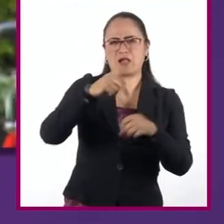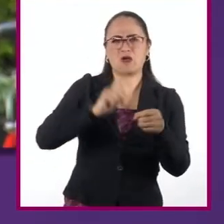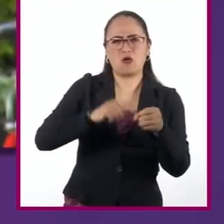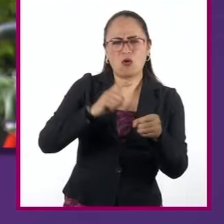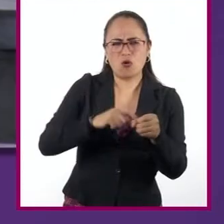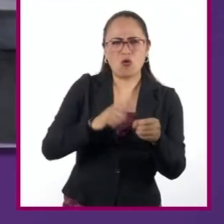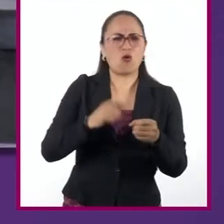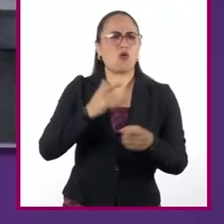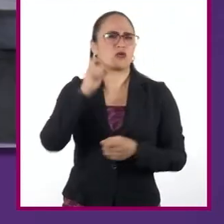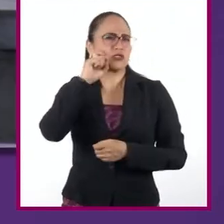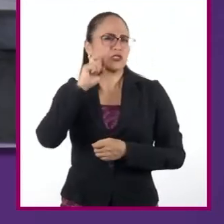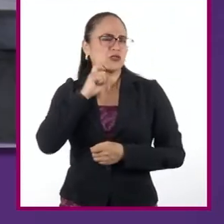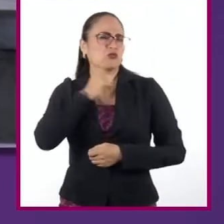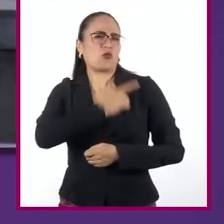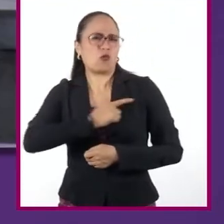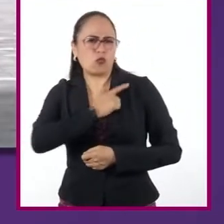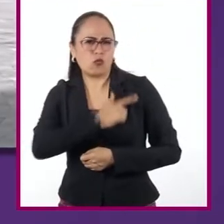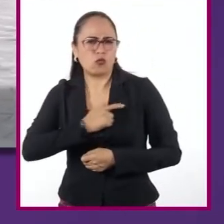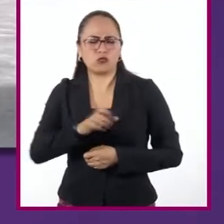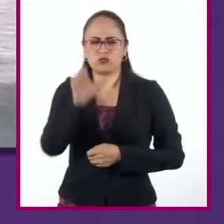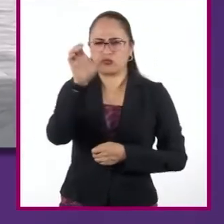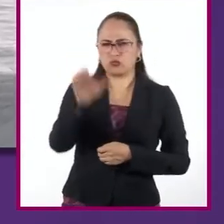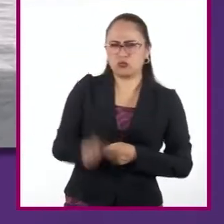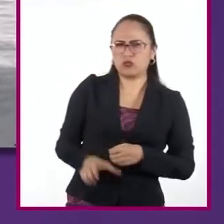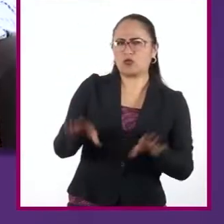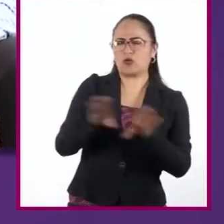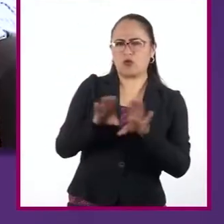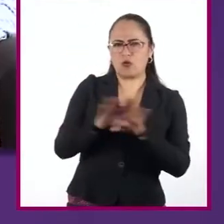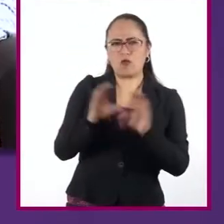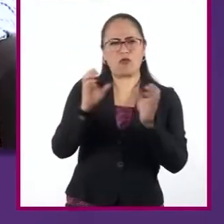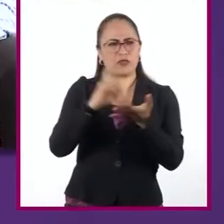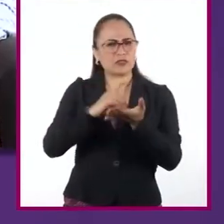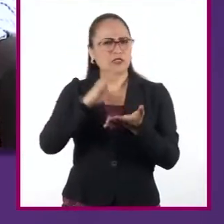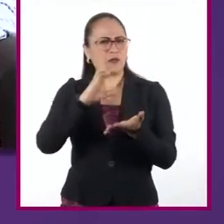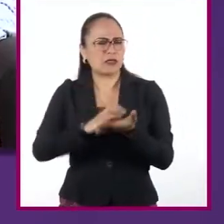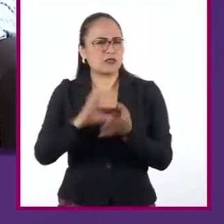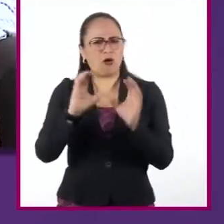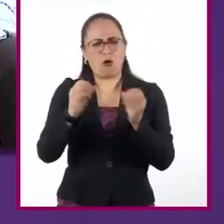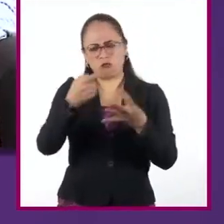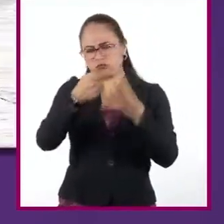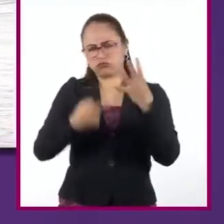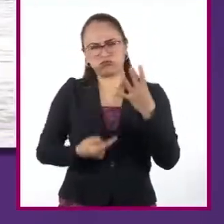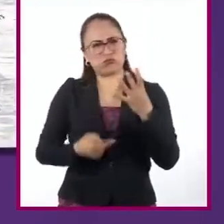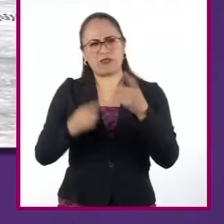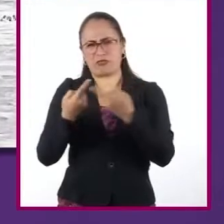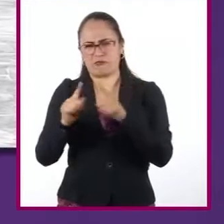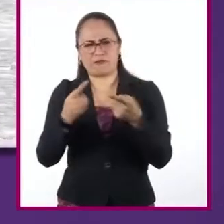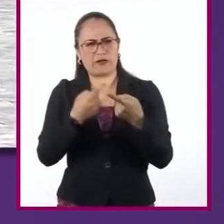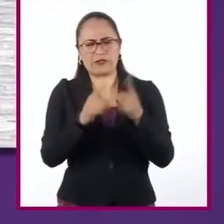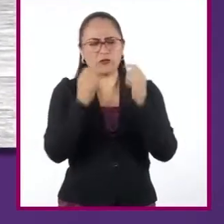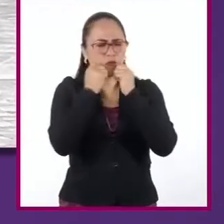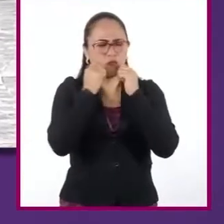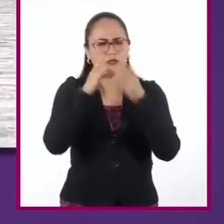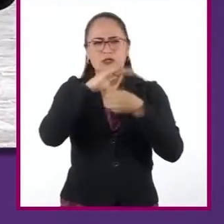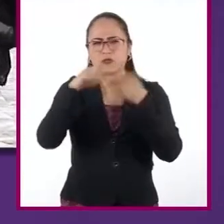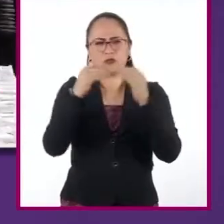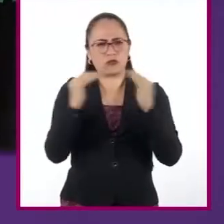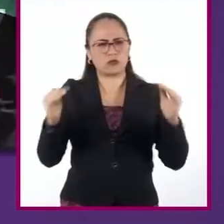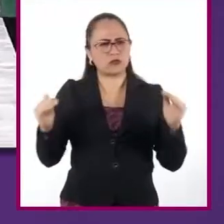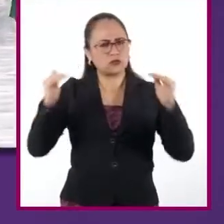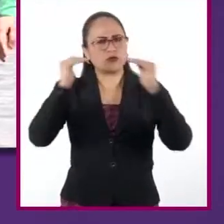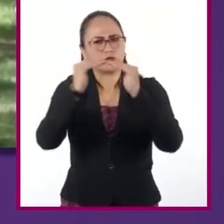orientación sexual, su aspecto físico, alguna discapacidad u otra condición. Existen diferentes